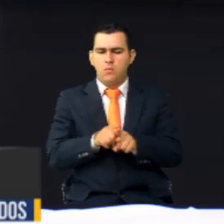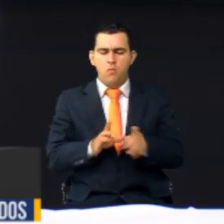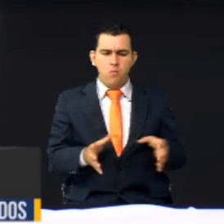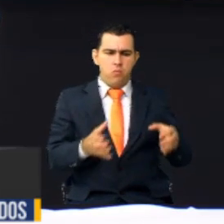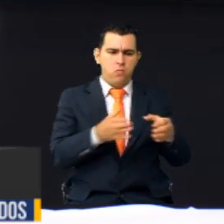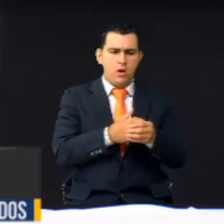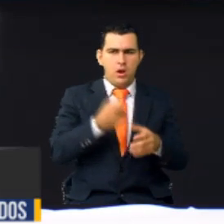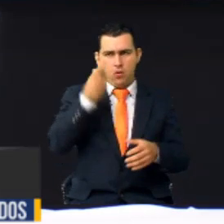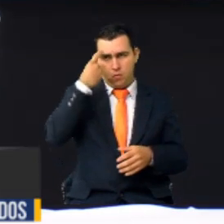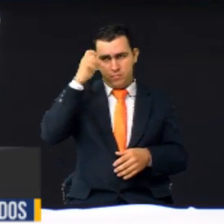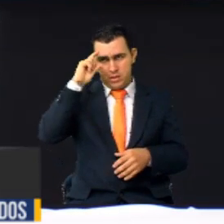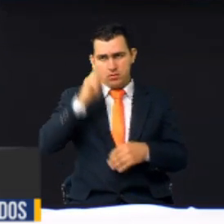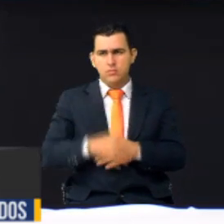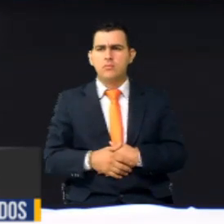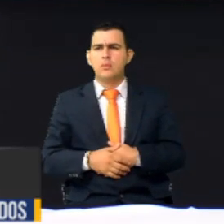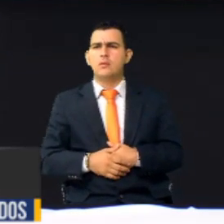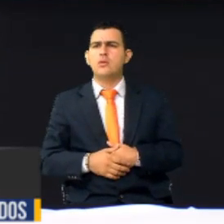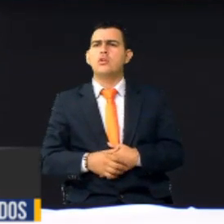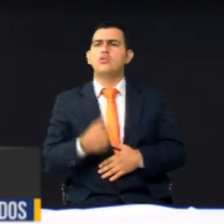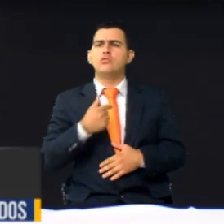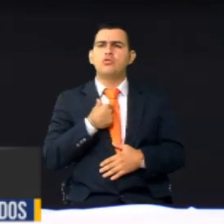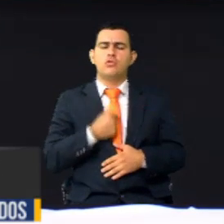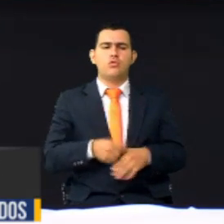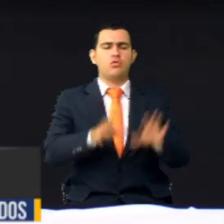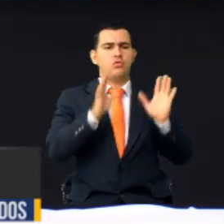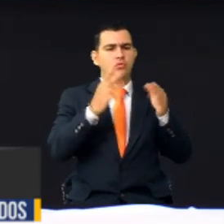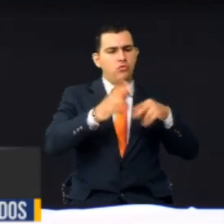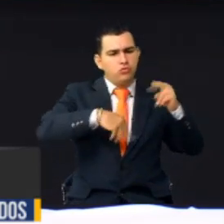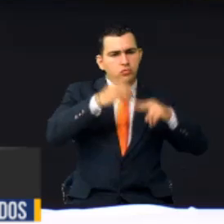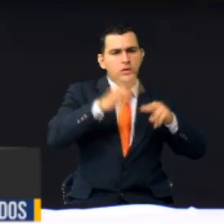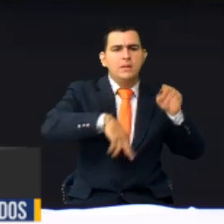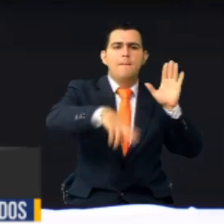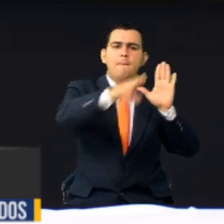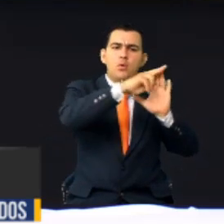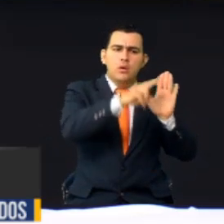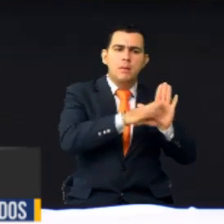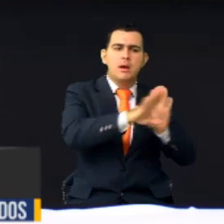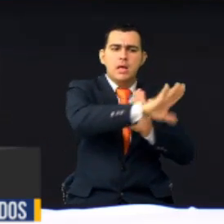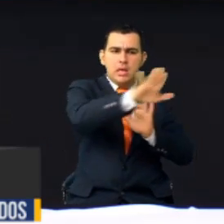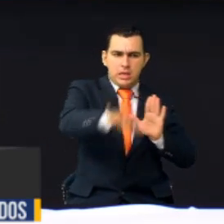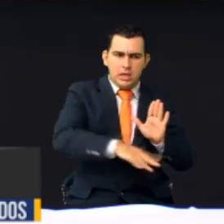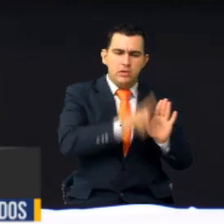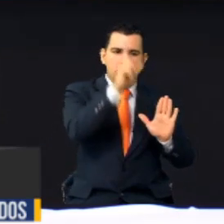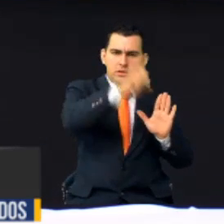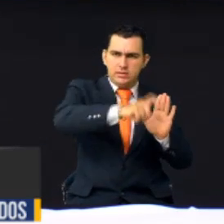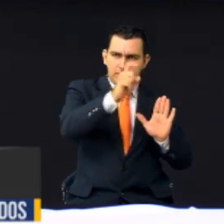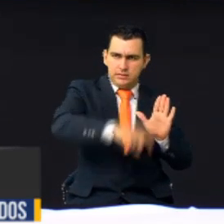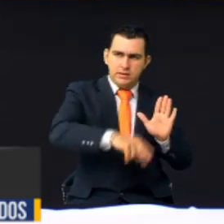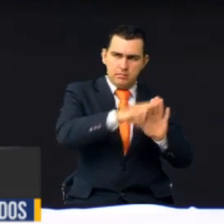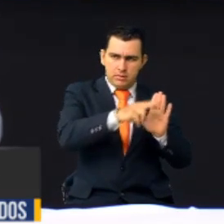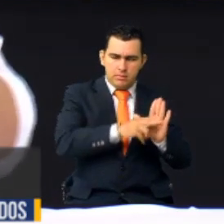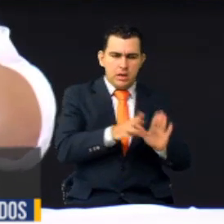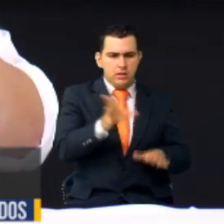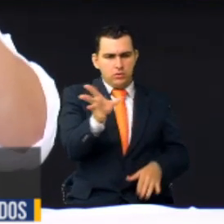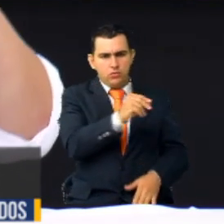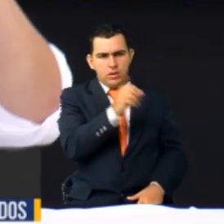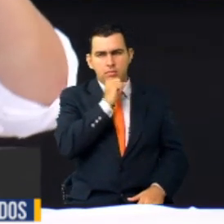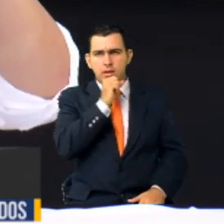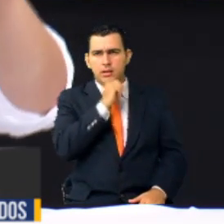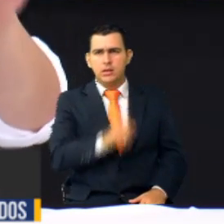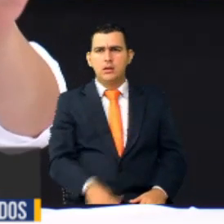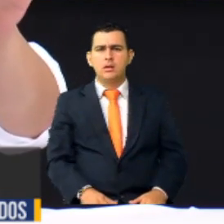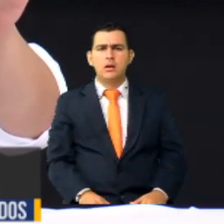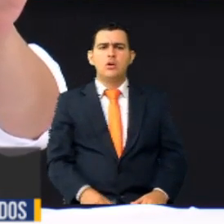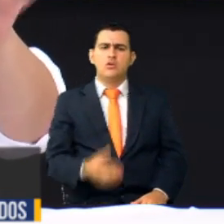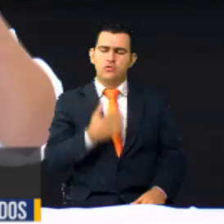entre el gobierno municipal, para construir unos programas según las necesidades que tuviera cada comuna y cada corregimiento en la ciudad. Entonces, trabajamos con